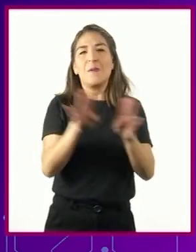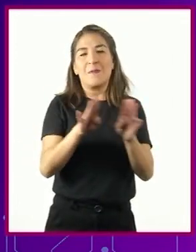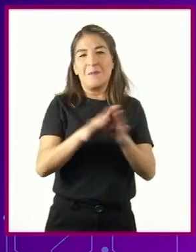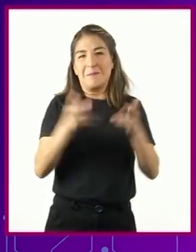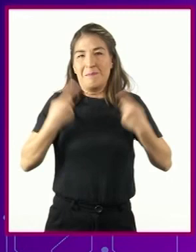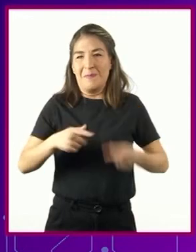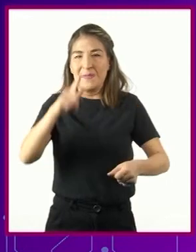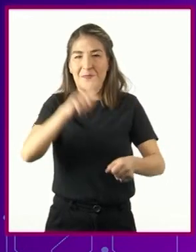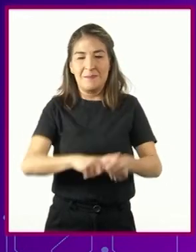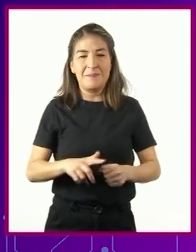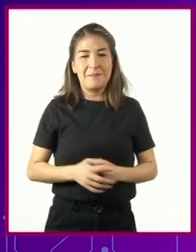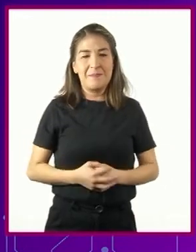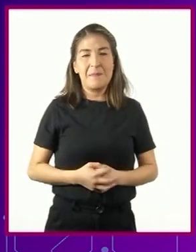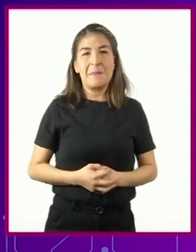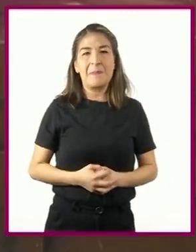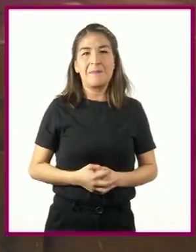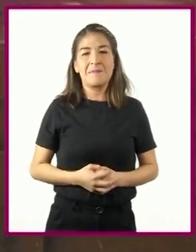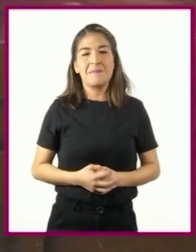unilateral.